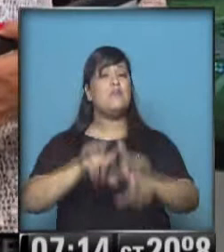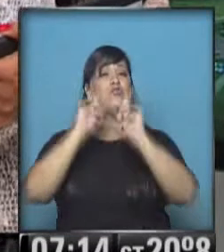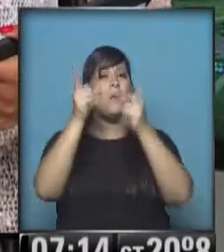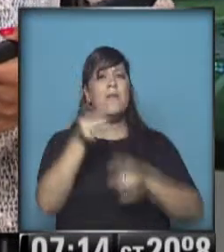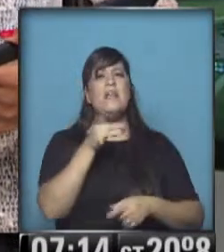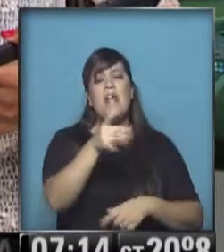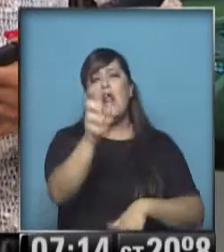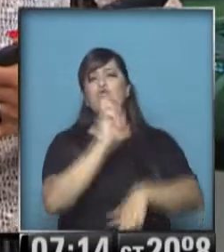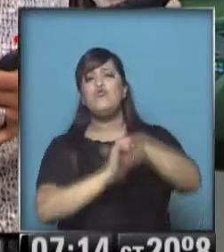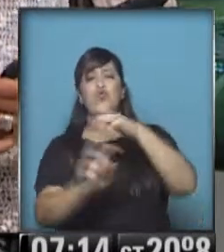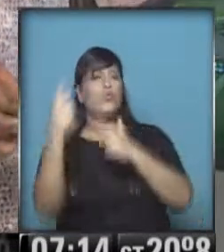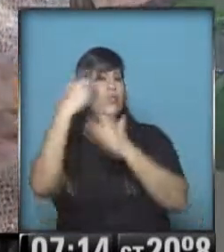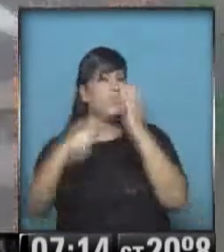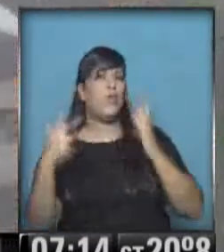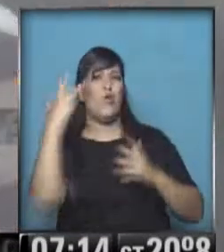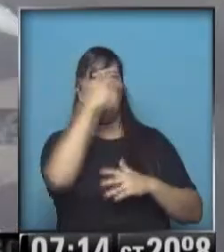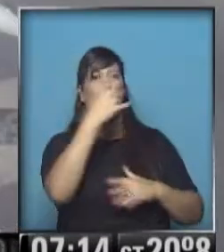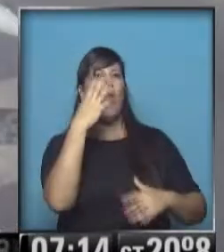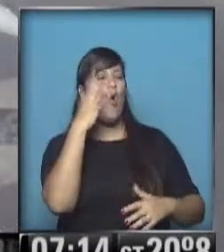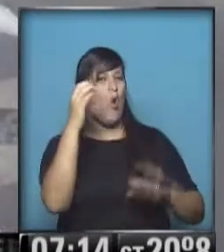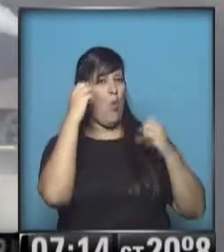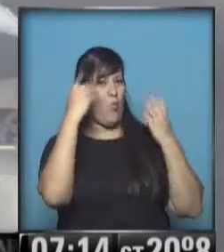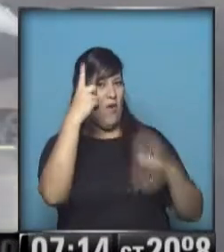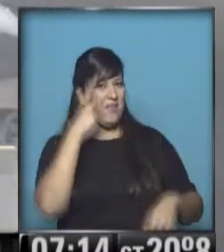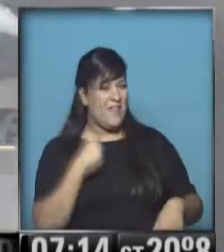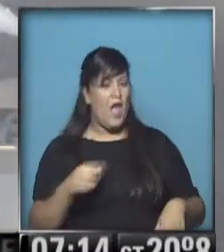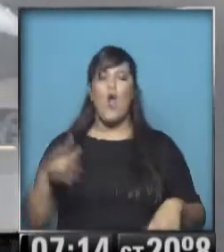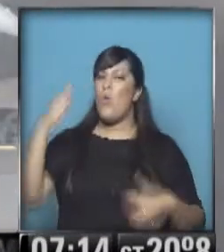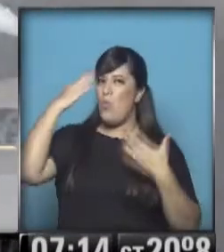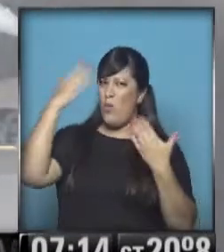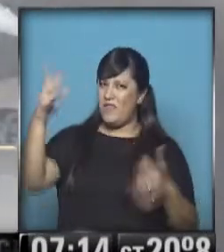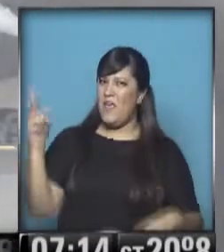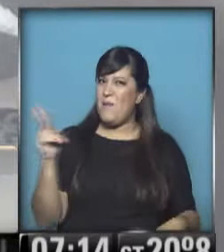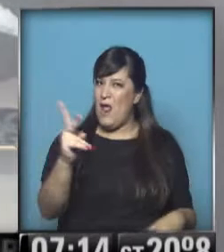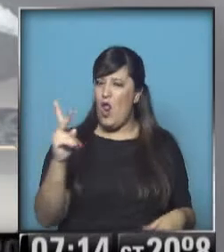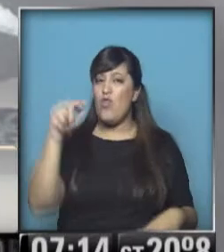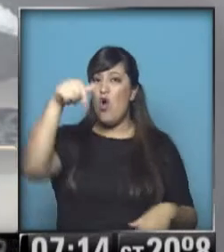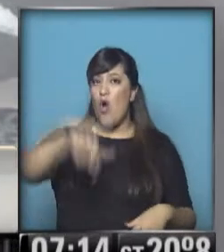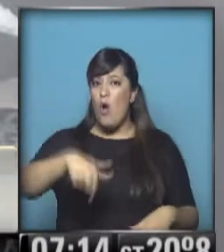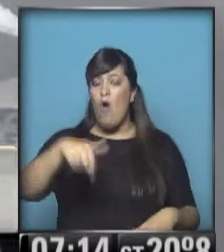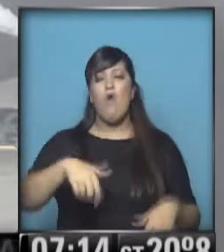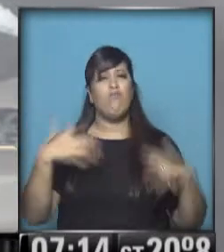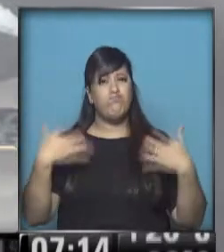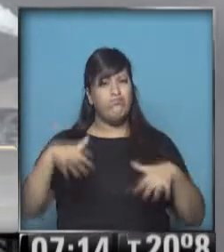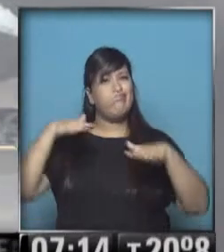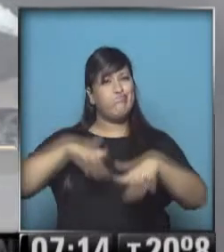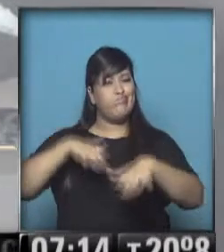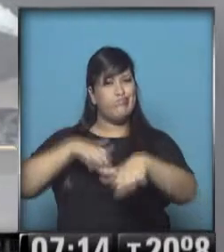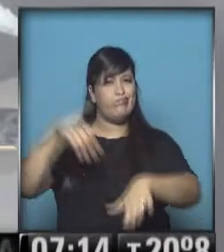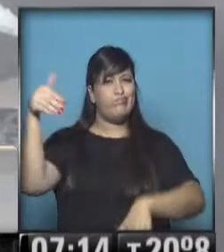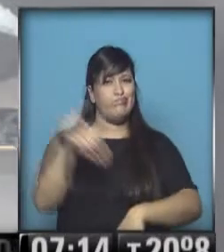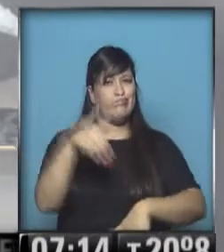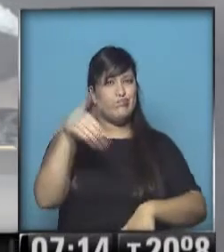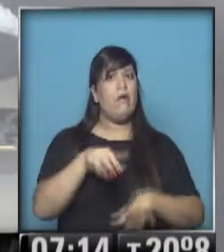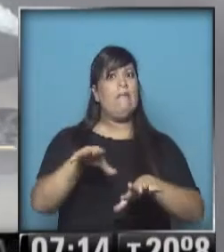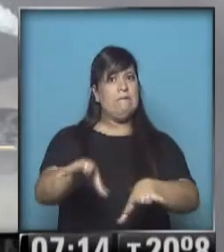toda la información desde la calle. Hugo Palamara, buen día para vos. ¿Qué tal? Buen día, Alejandro. Lourdes, una jornada que comienza ya con demoras, tal vez un poco